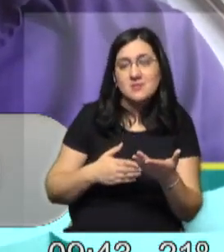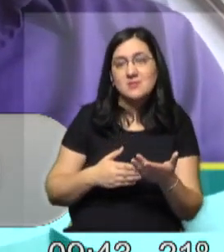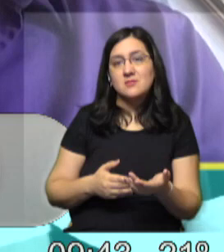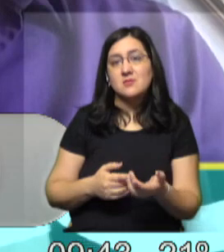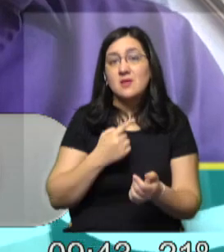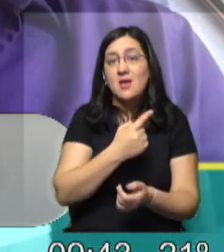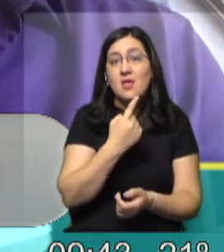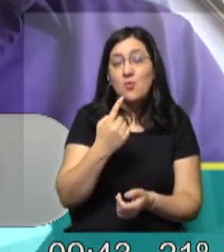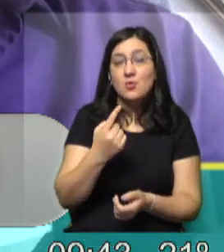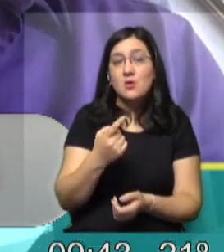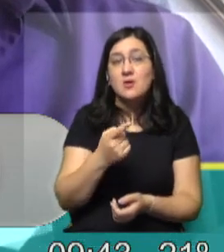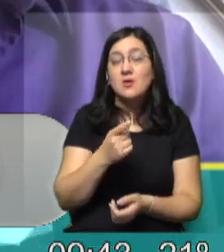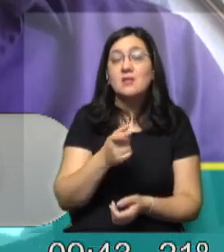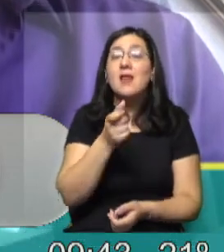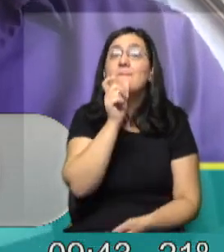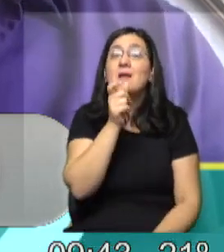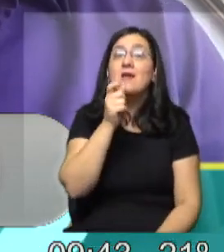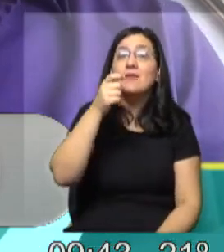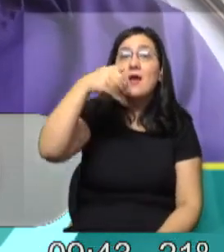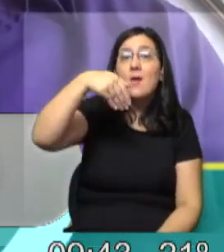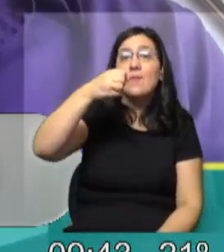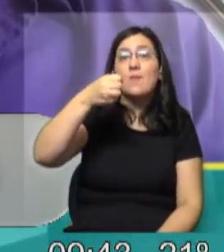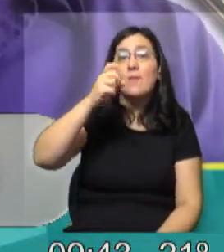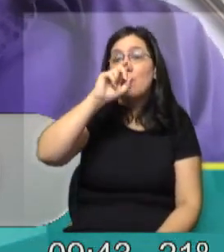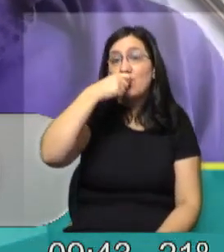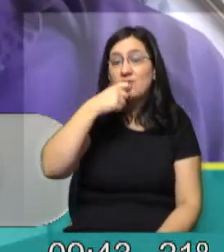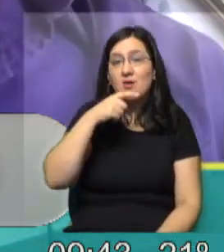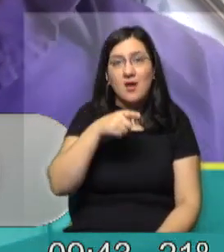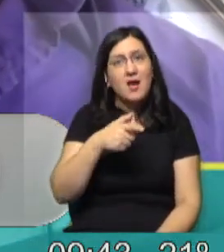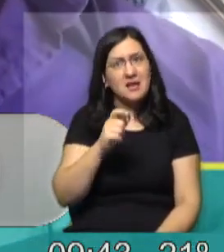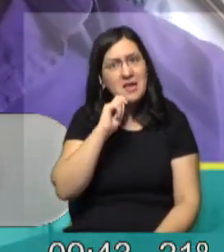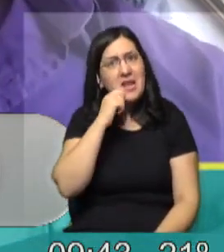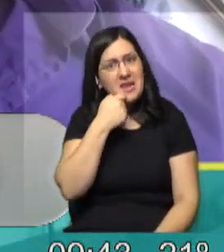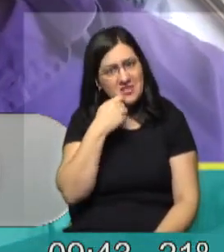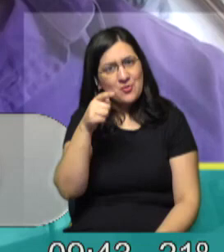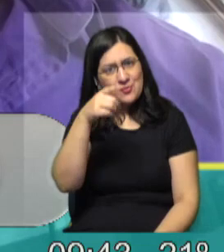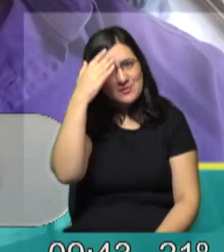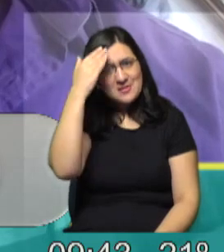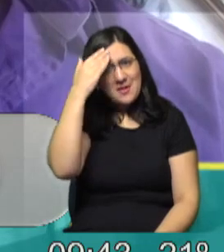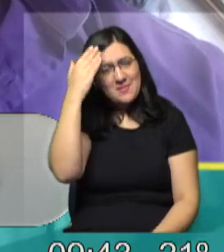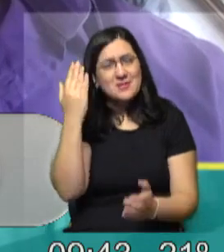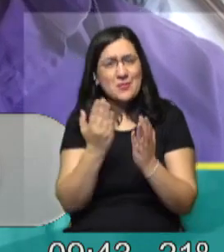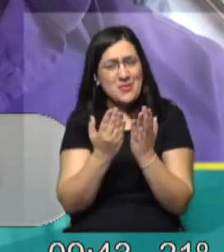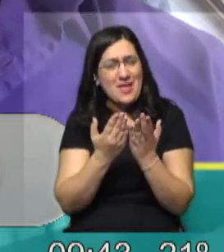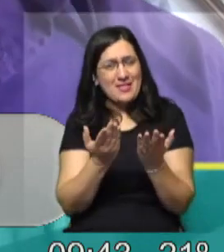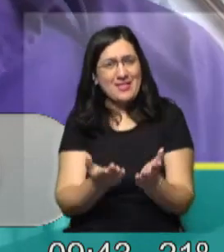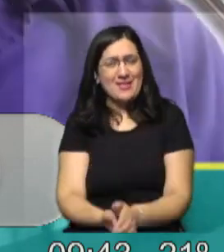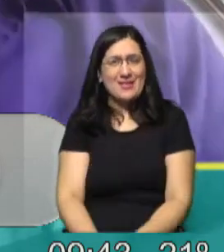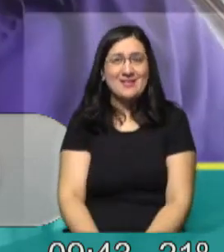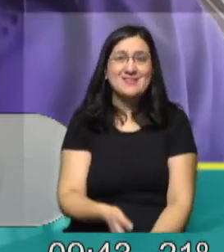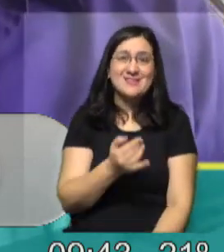las este letras de la palabra Montevideo también sos poeta Ah pero pero qué emoción que sepas Eso